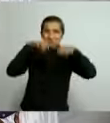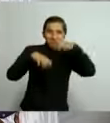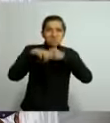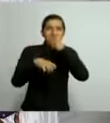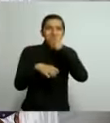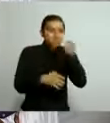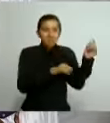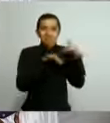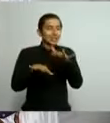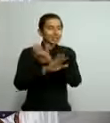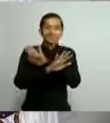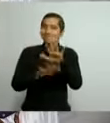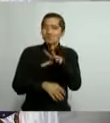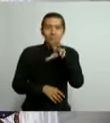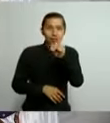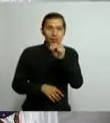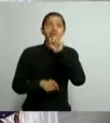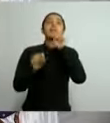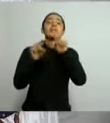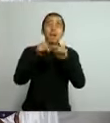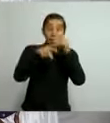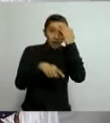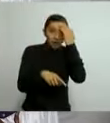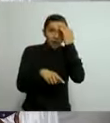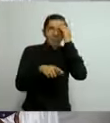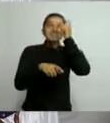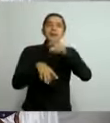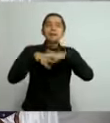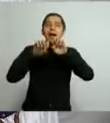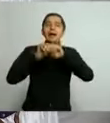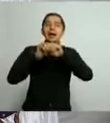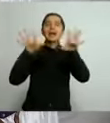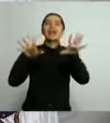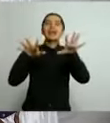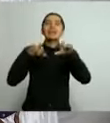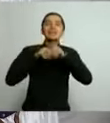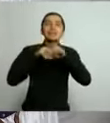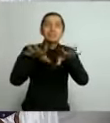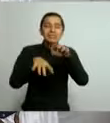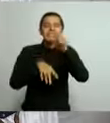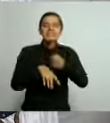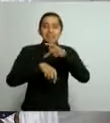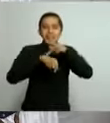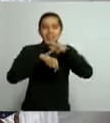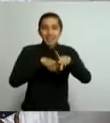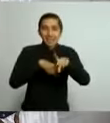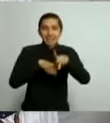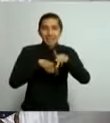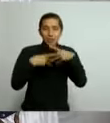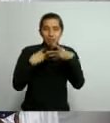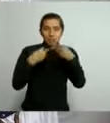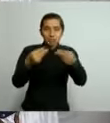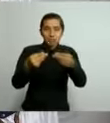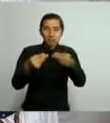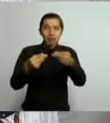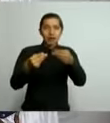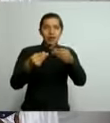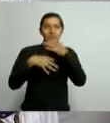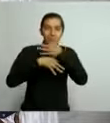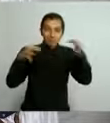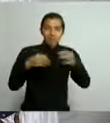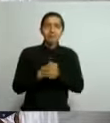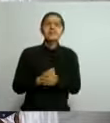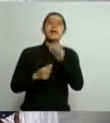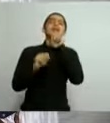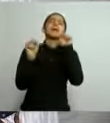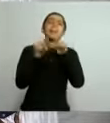dar a conocer con toda claridad y precisión el riesgo existente de contagio. En el caso